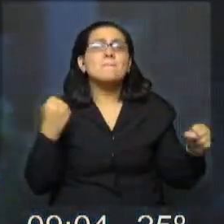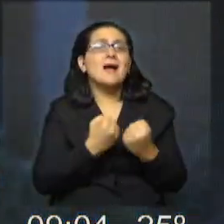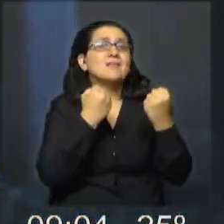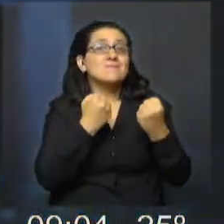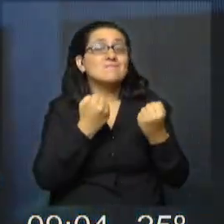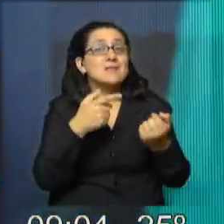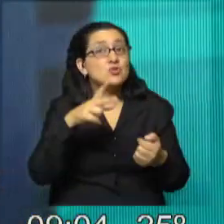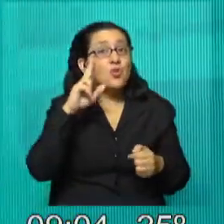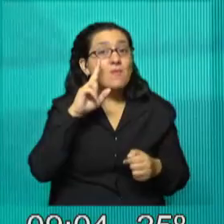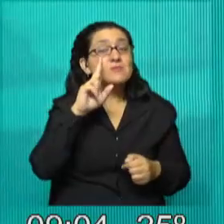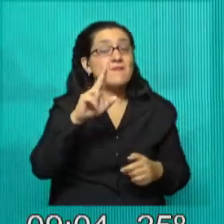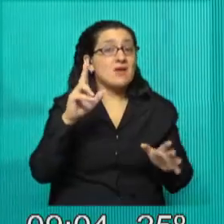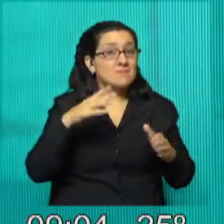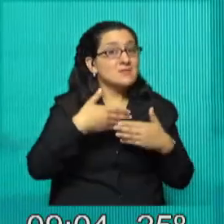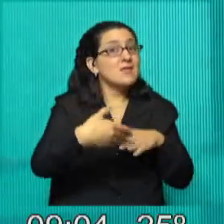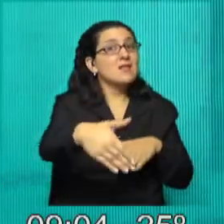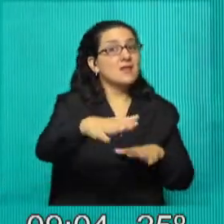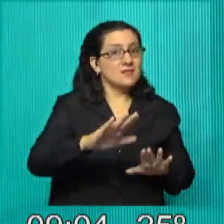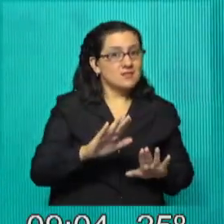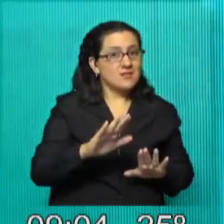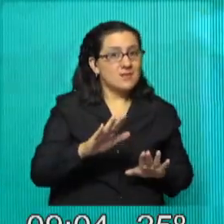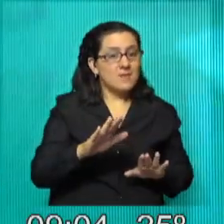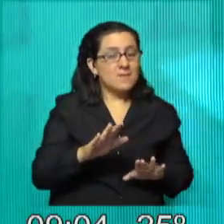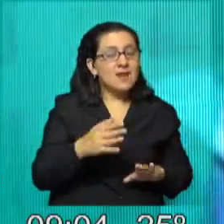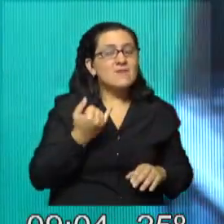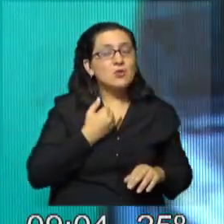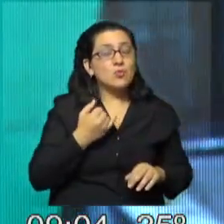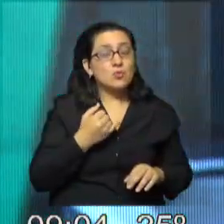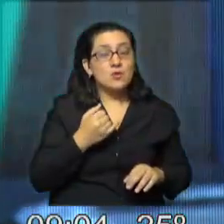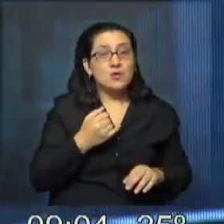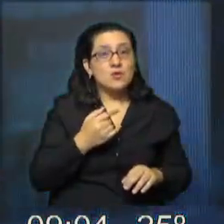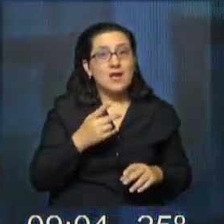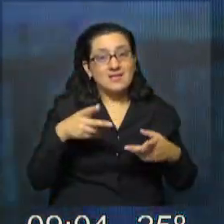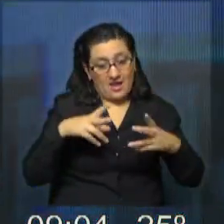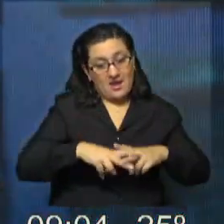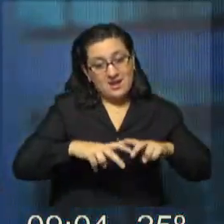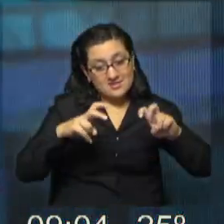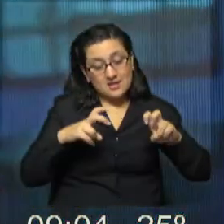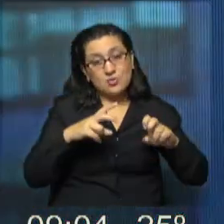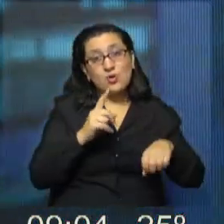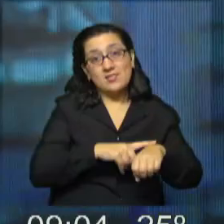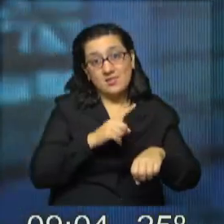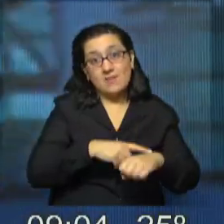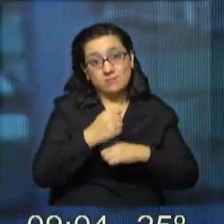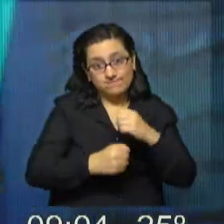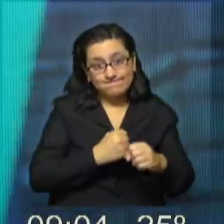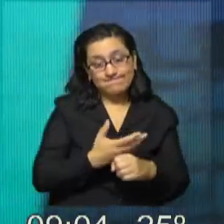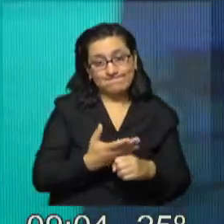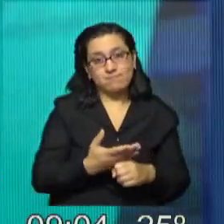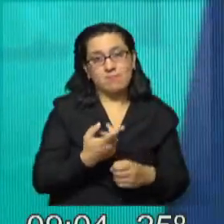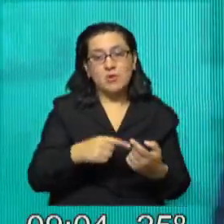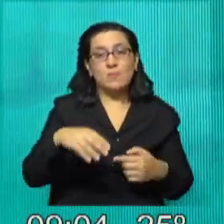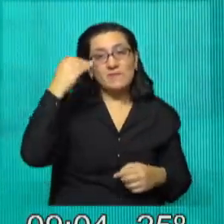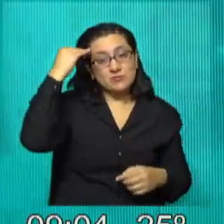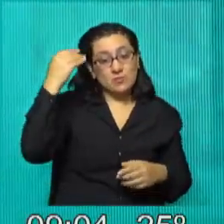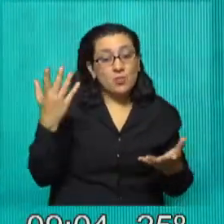vamos a ver. En educación es muy... O sea, medir los impactos no es tan sencillo como uh-huh, en otras áreas. Pero lo que hace el profesor es tratar de